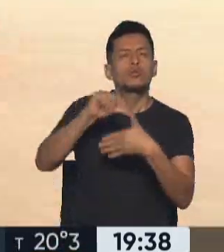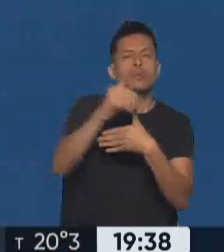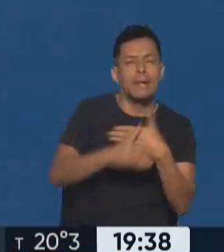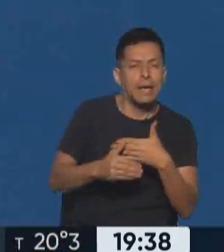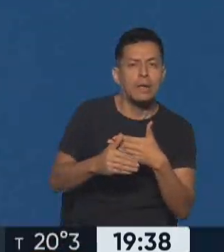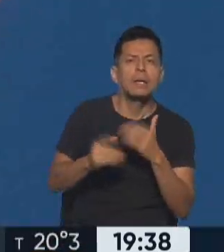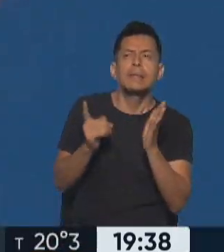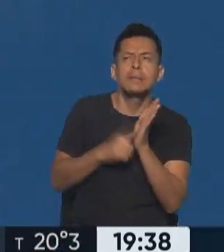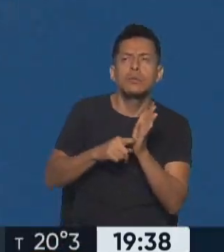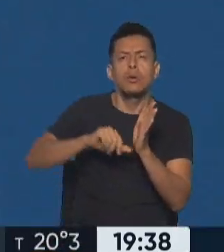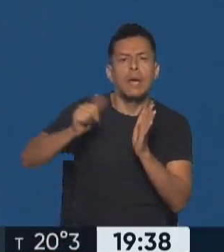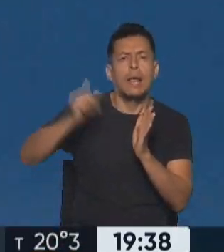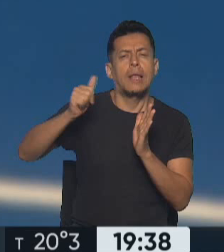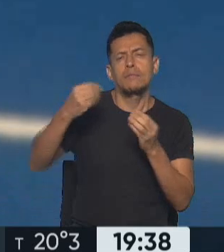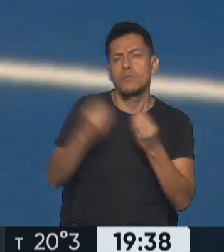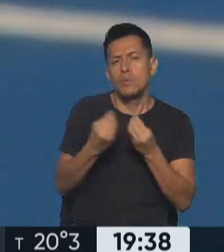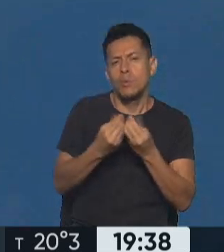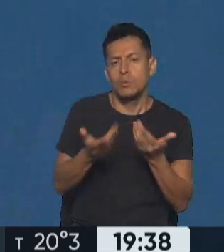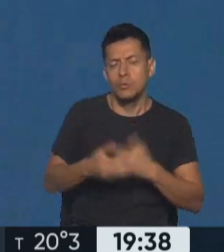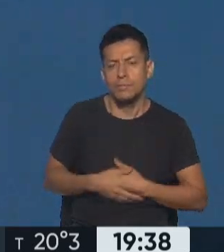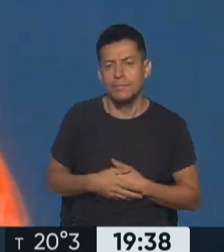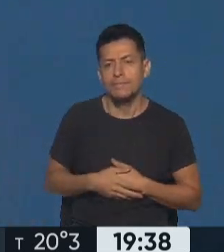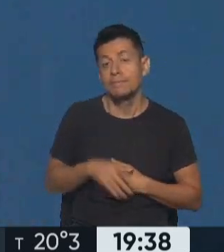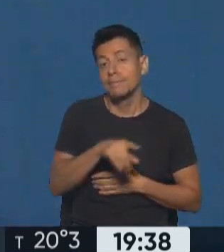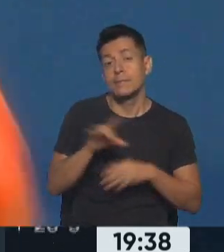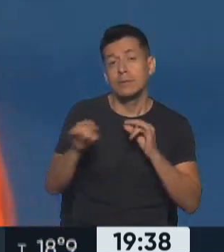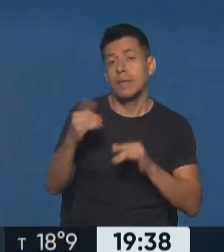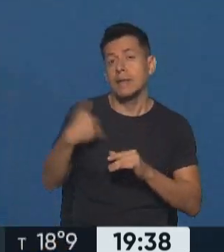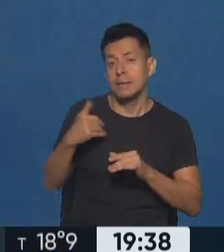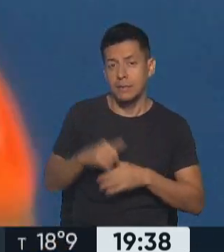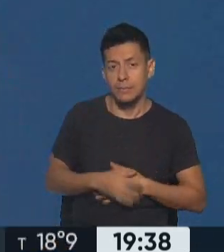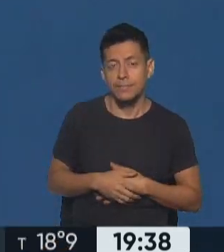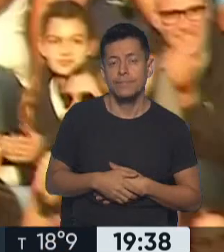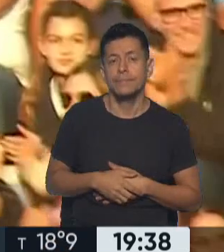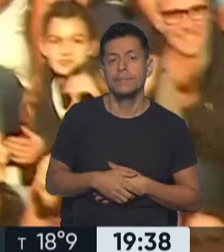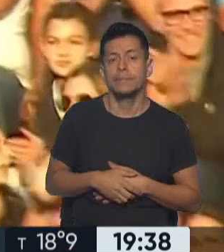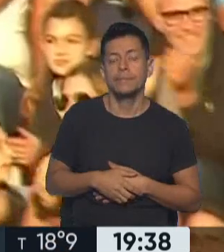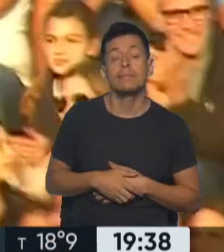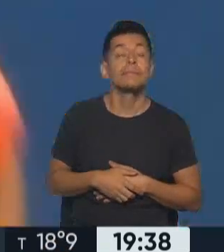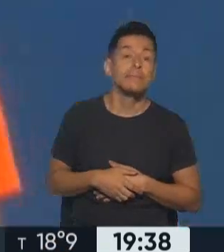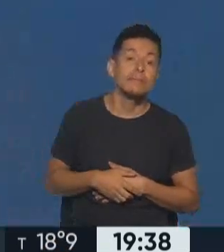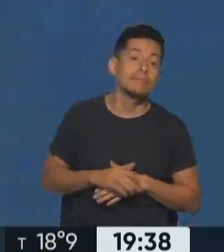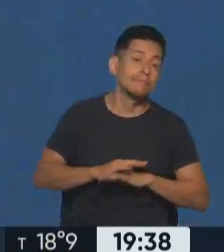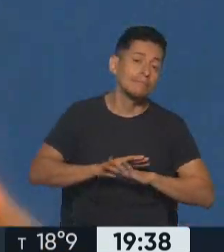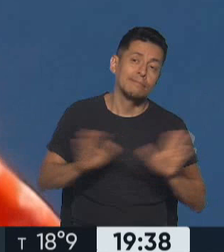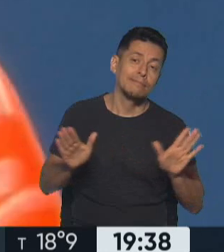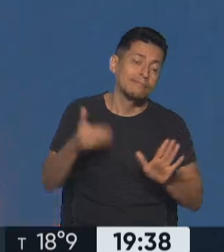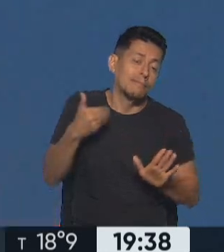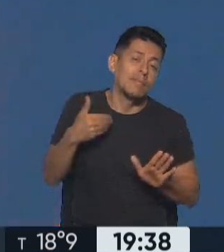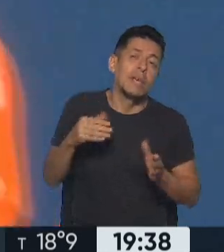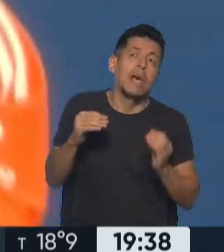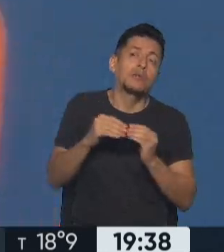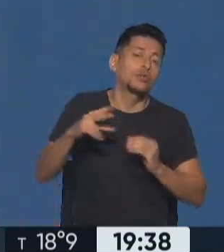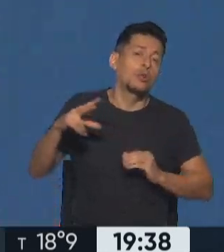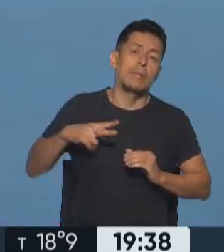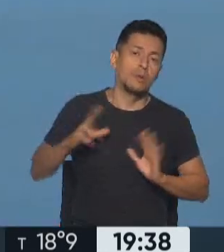que cualquiera pueda tener dentro de un seleccionado nacional. Es por una cuestión netamente personal. No